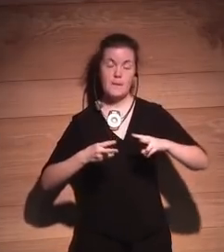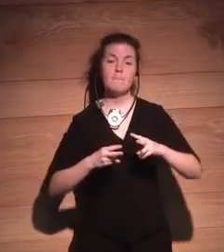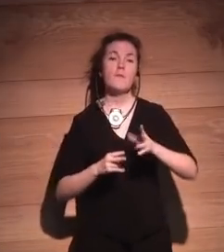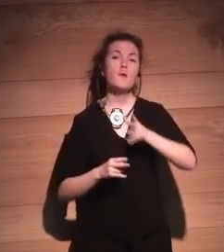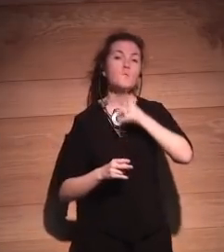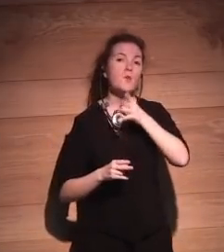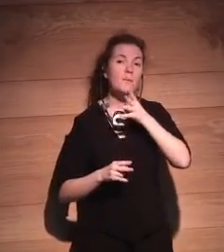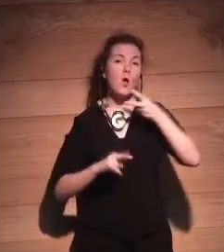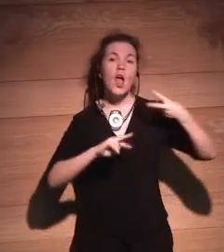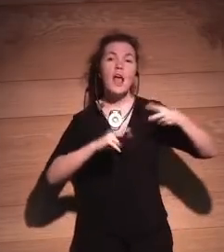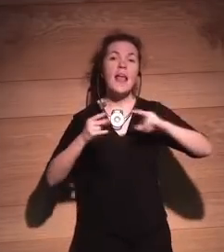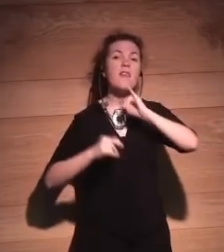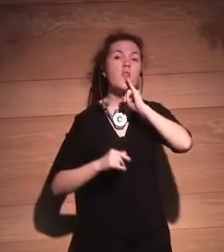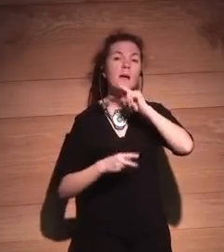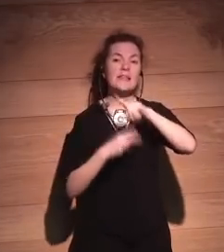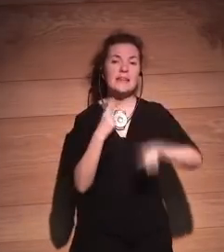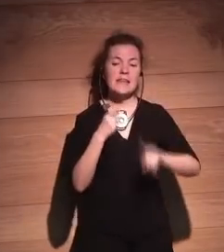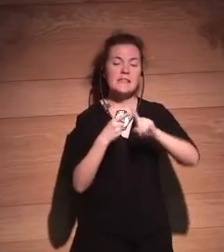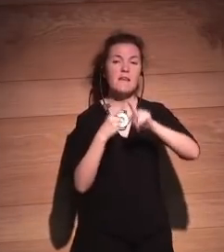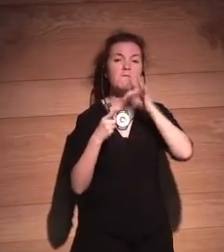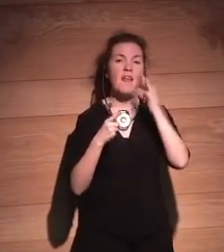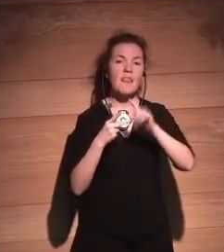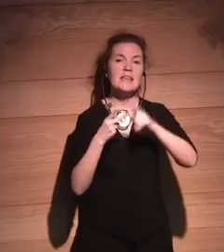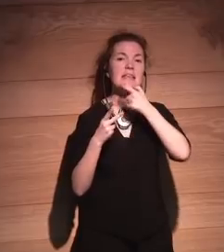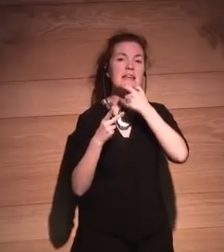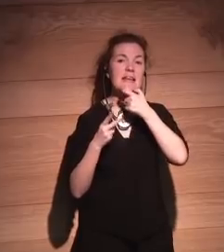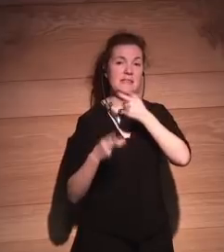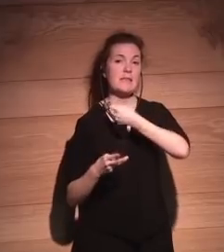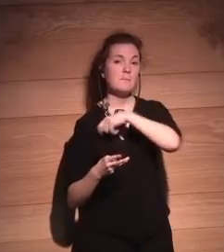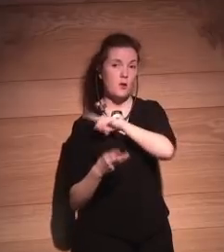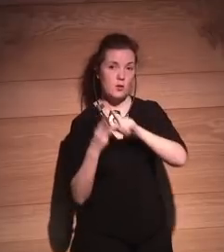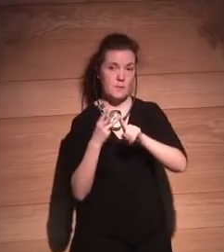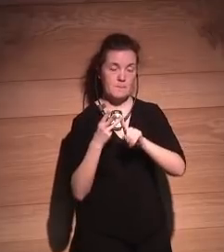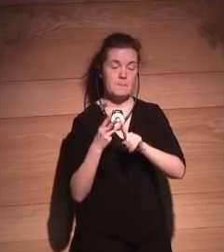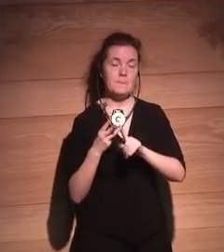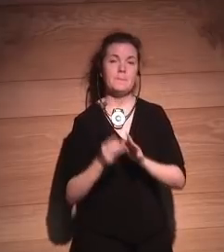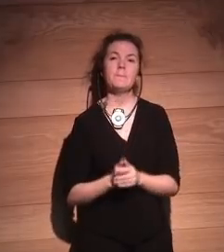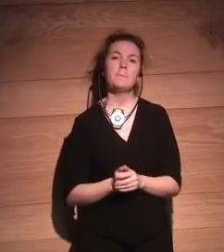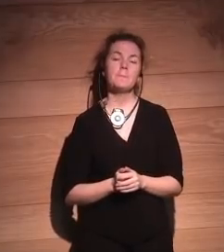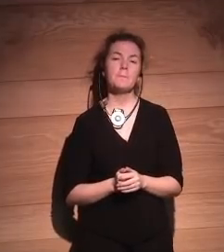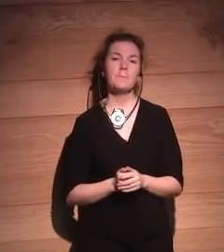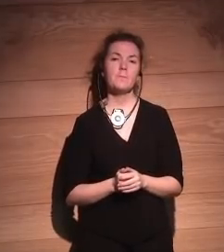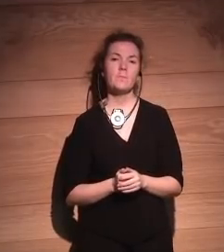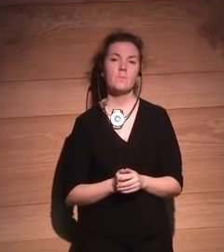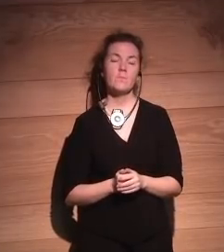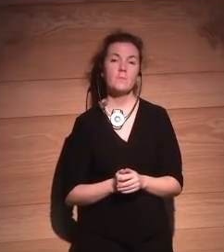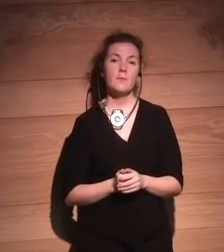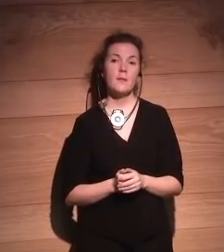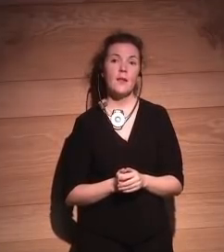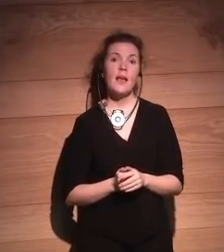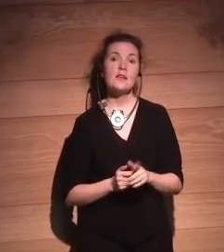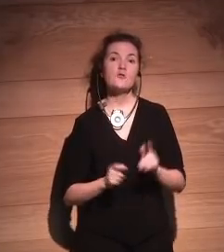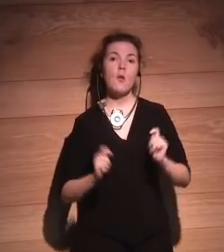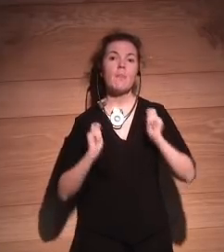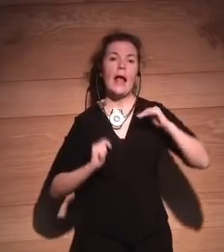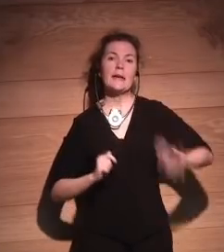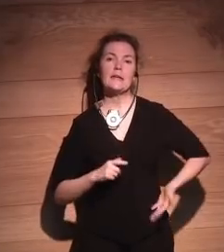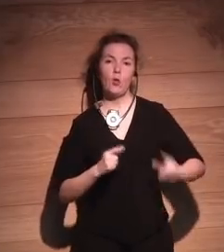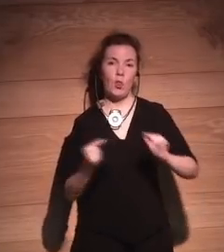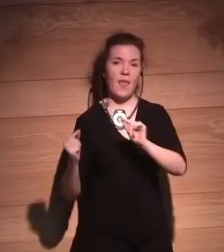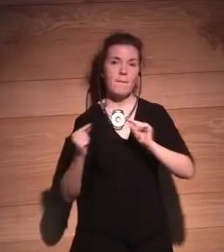porque va a haber 3 idiomas, francés, inglés y español, y creo que eso enriquece mucho el